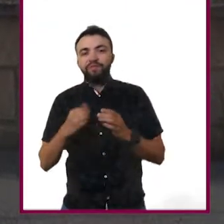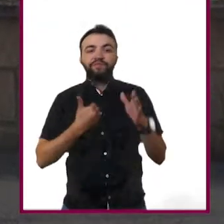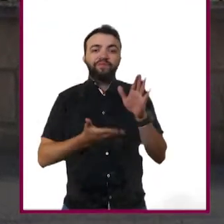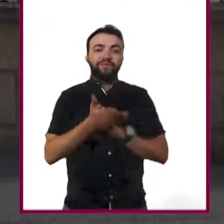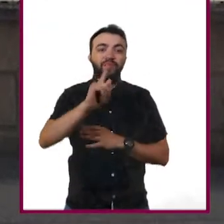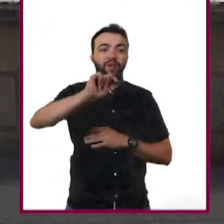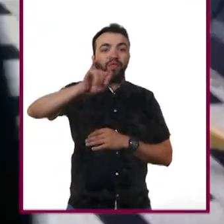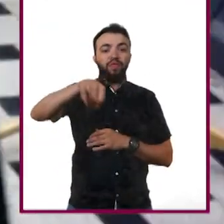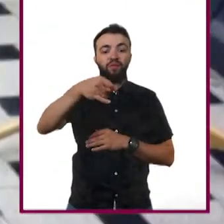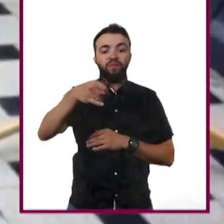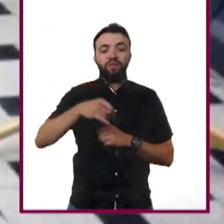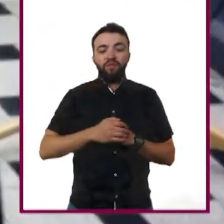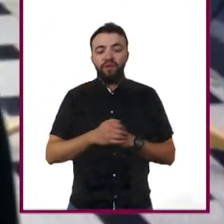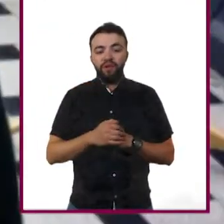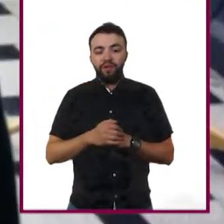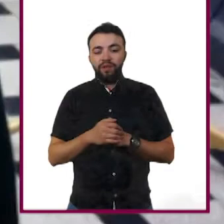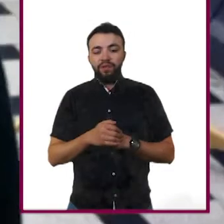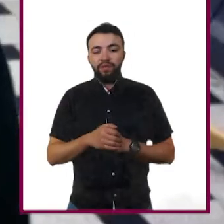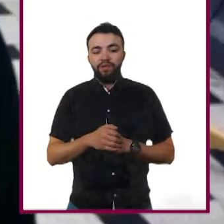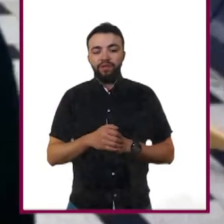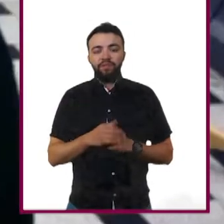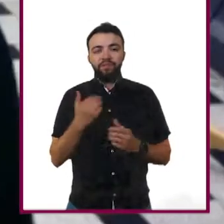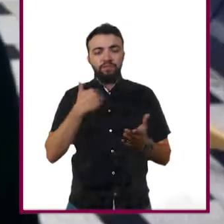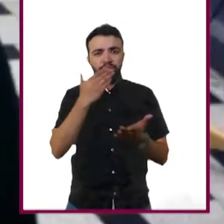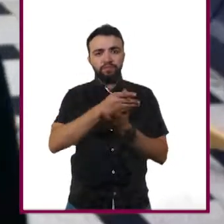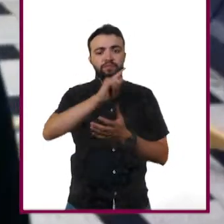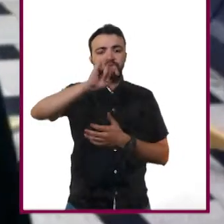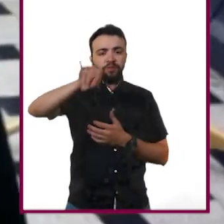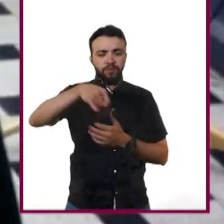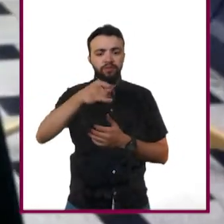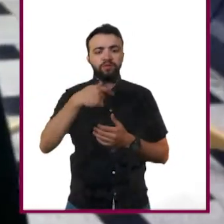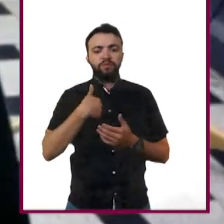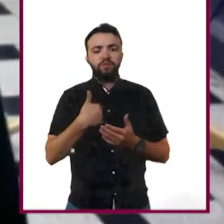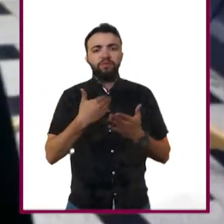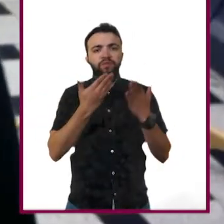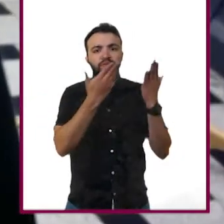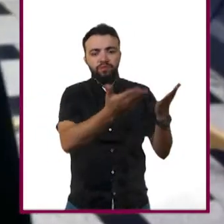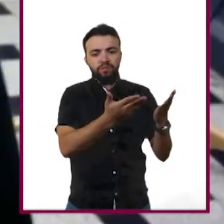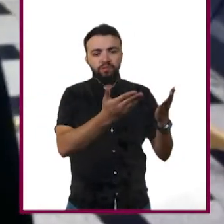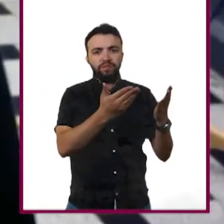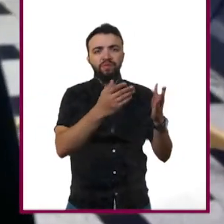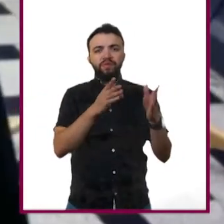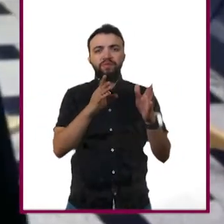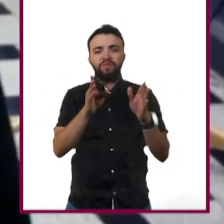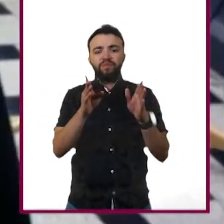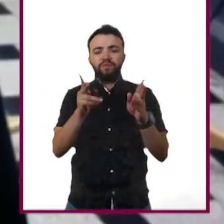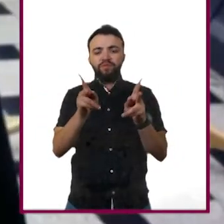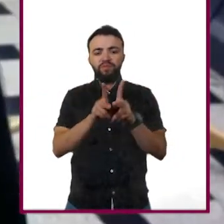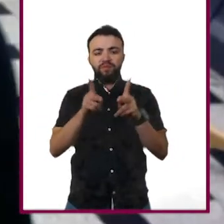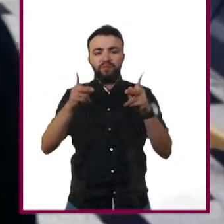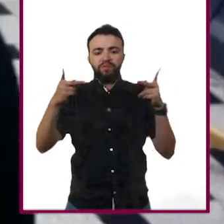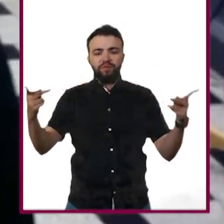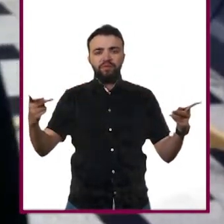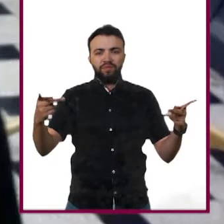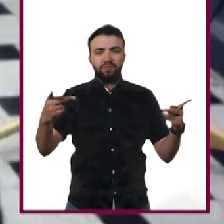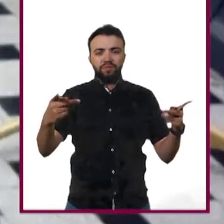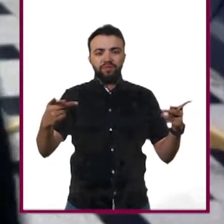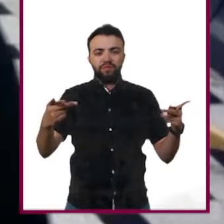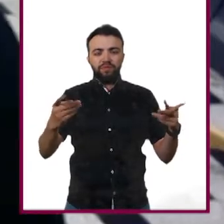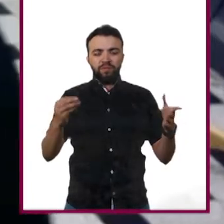tener trabajo. Entonces me fui a Tijuana y estando en Tijuana le ofrecí a la revista Viceversa, que era para la que yo escribía de